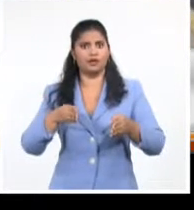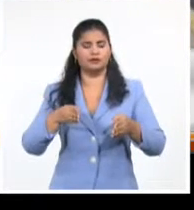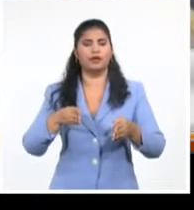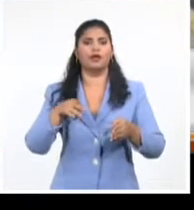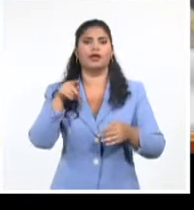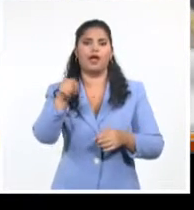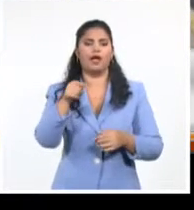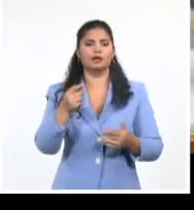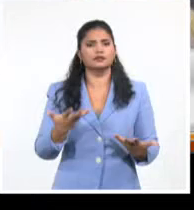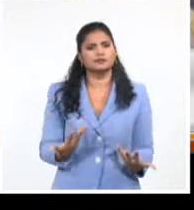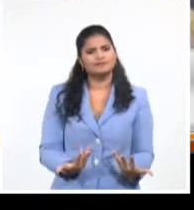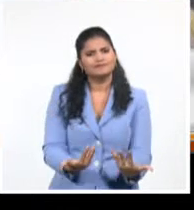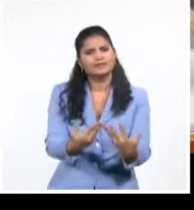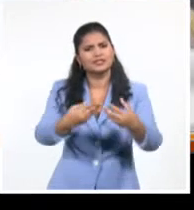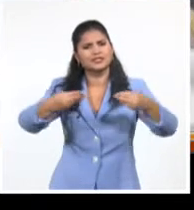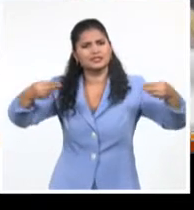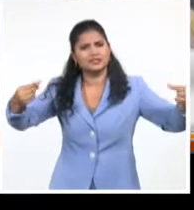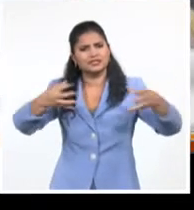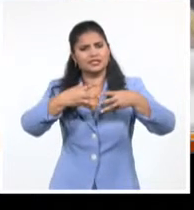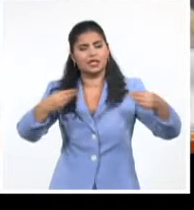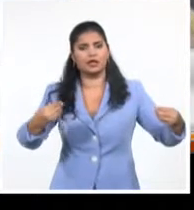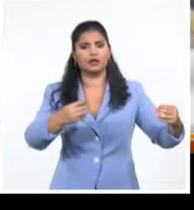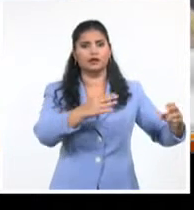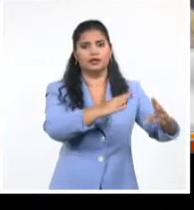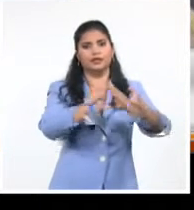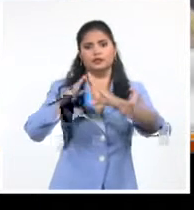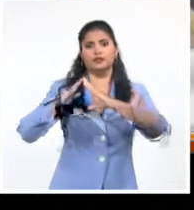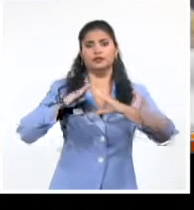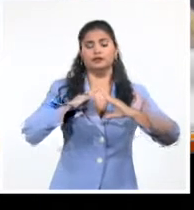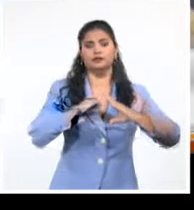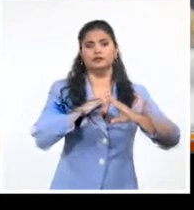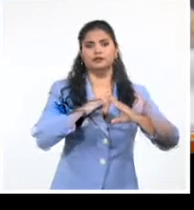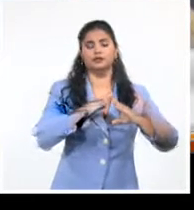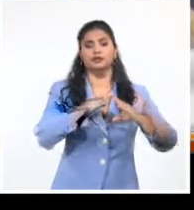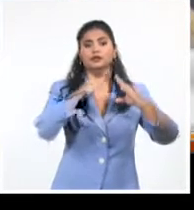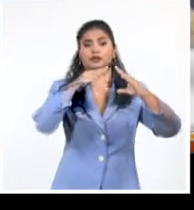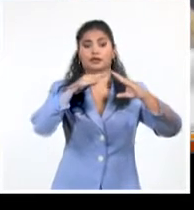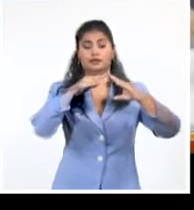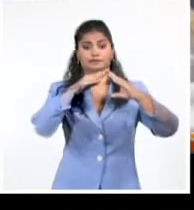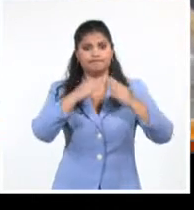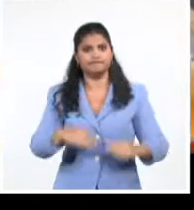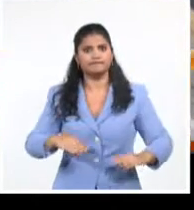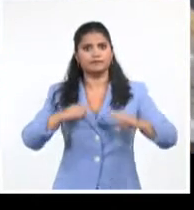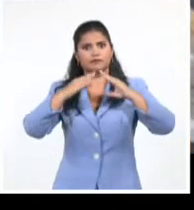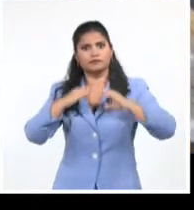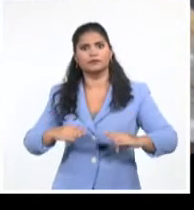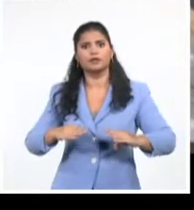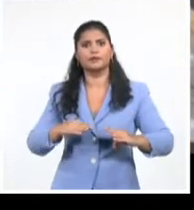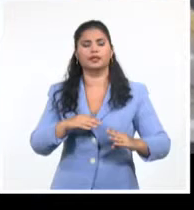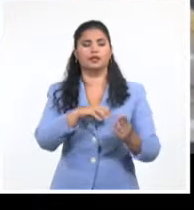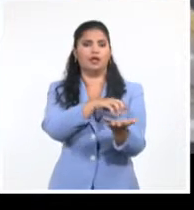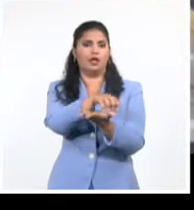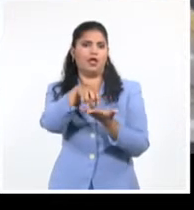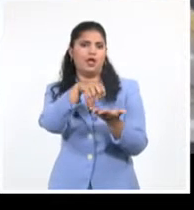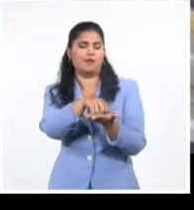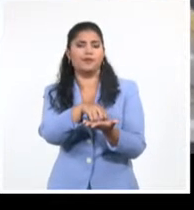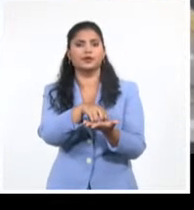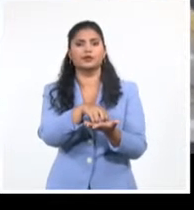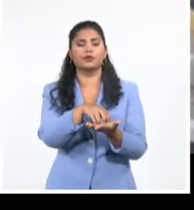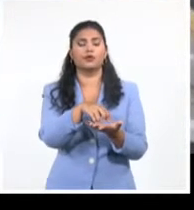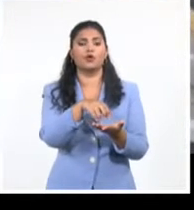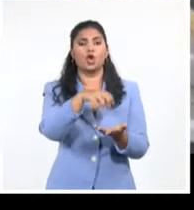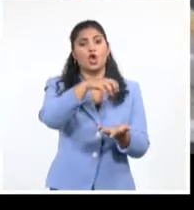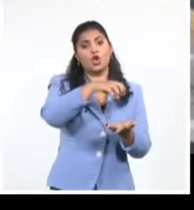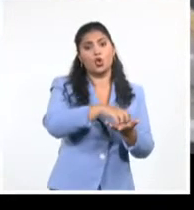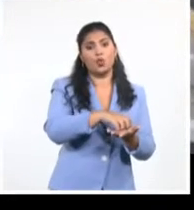escombros de decenas de edificios residenciales que colapsaron, particularmente en las